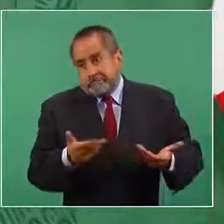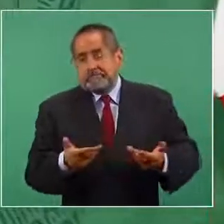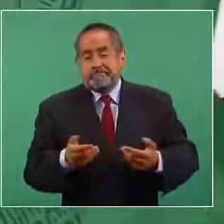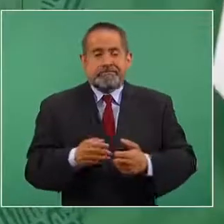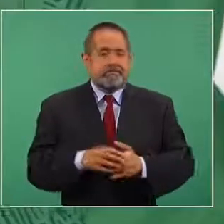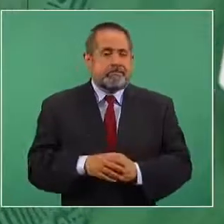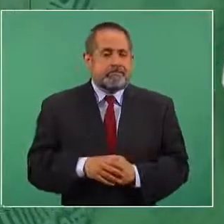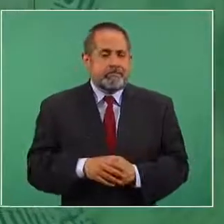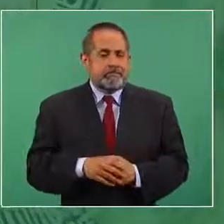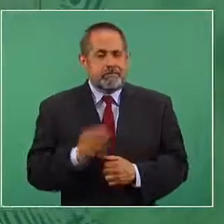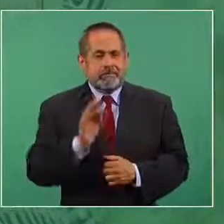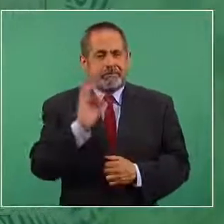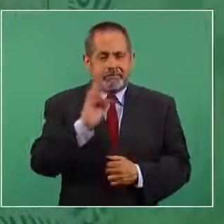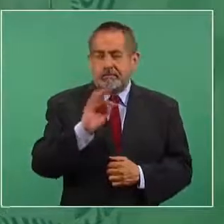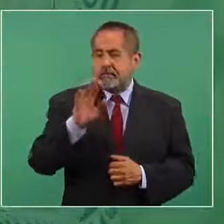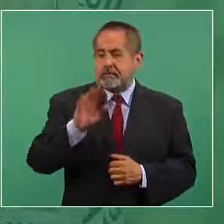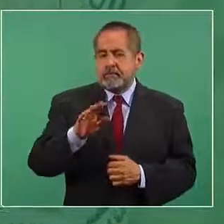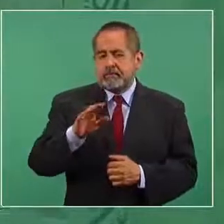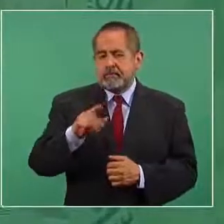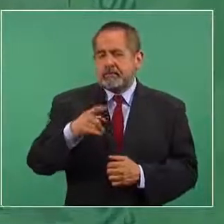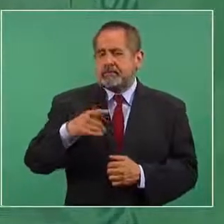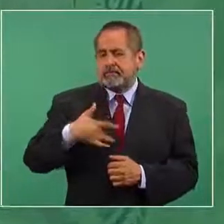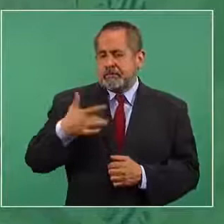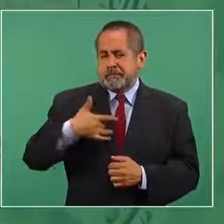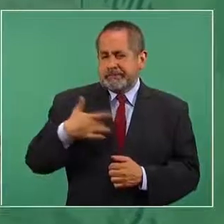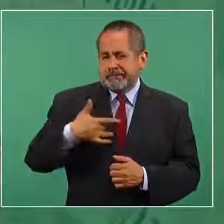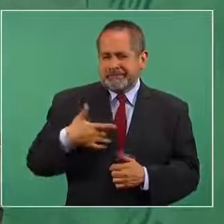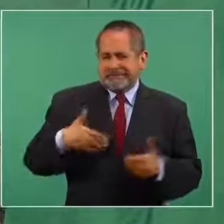que insulten, por ejemplo,